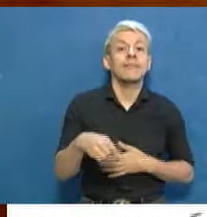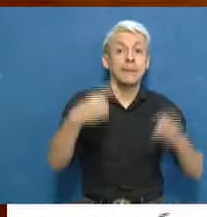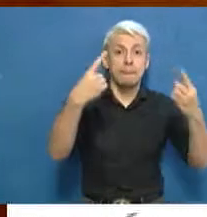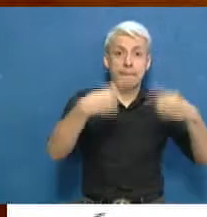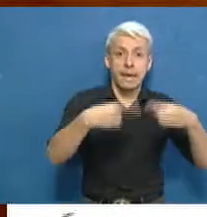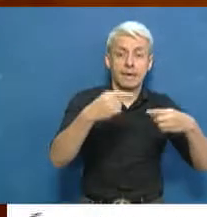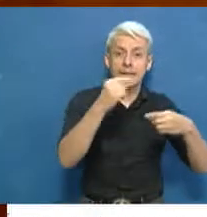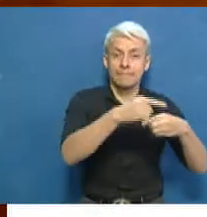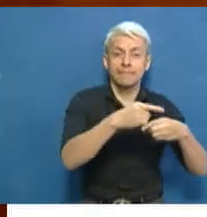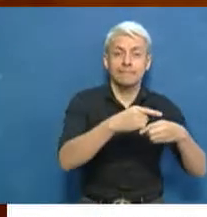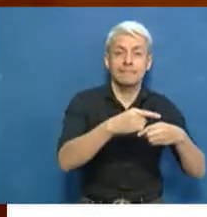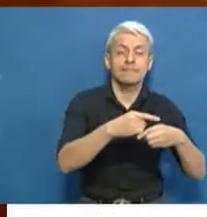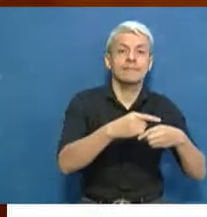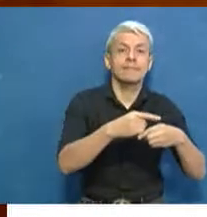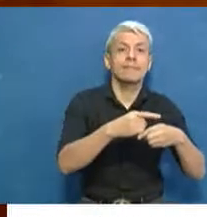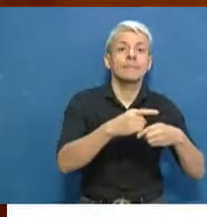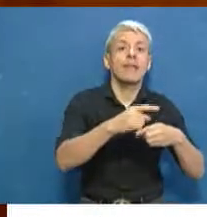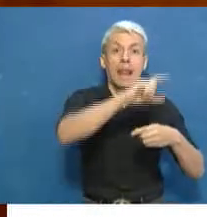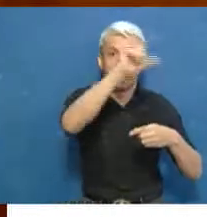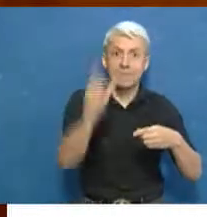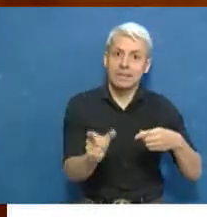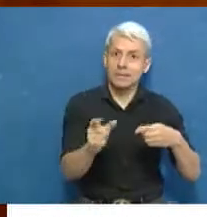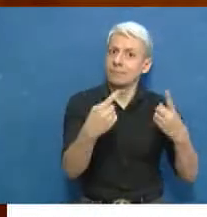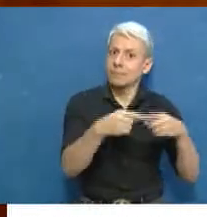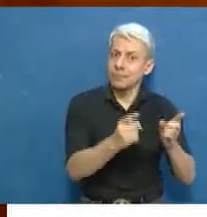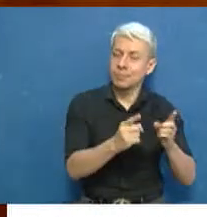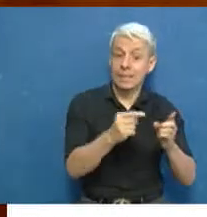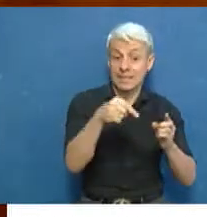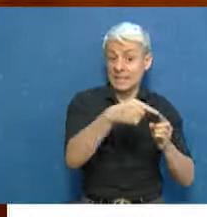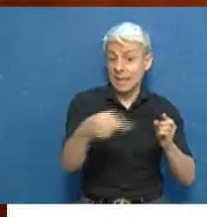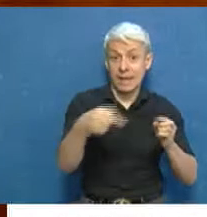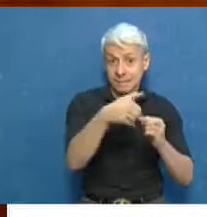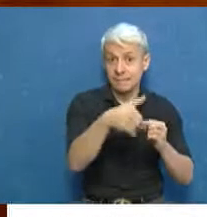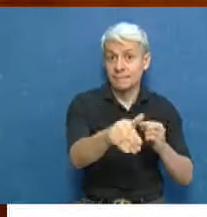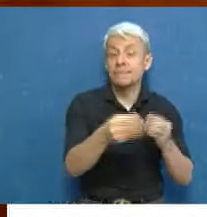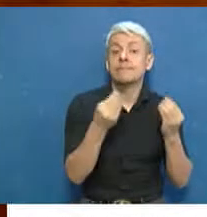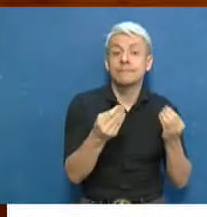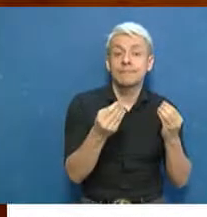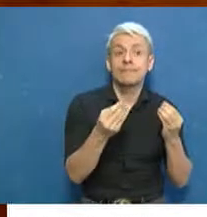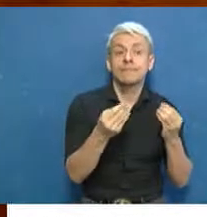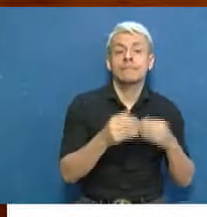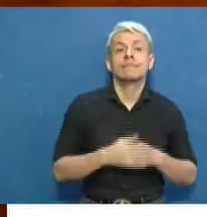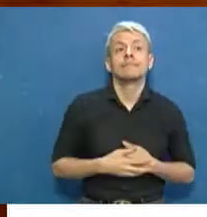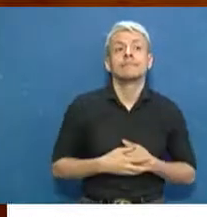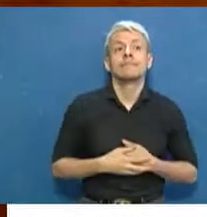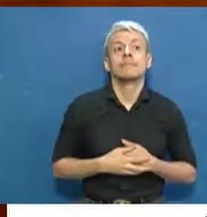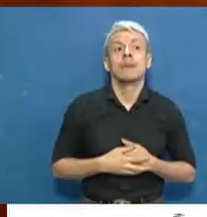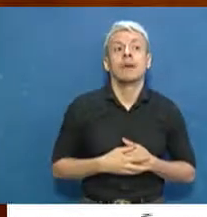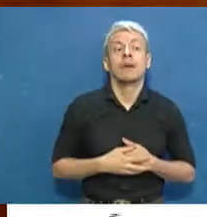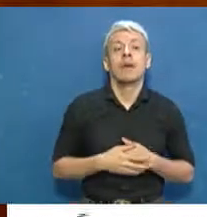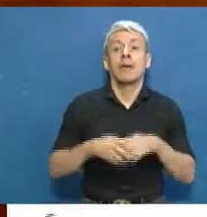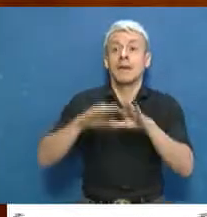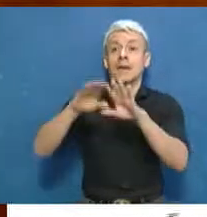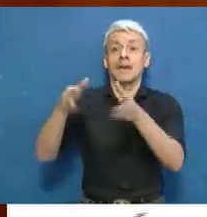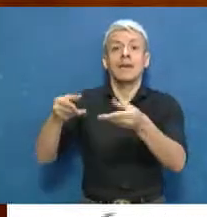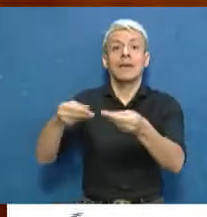peaje de La Paz, pero ya desde esta semana se ha rescindido el convenio con la empresa